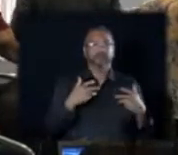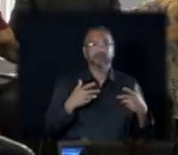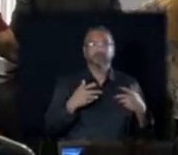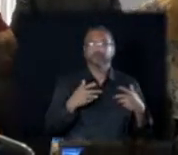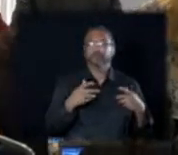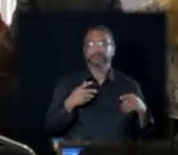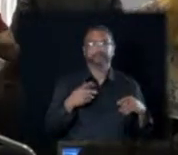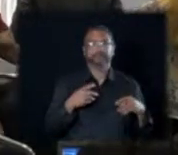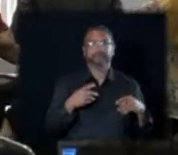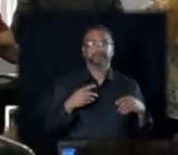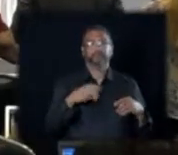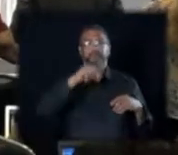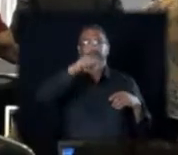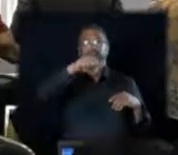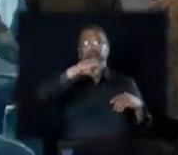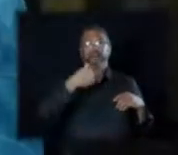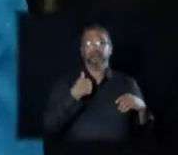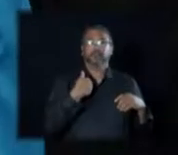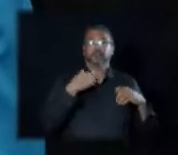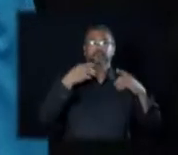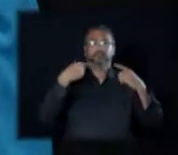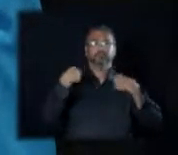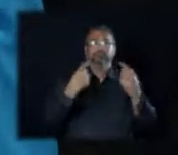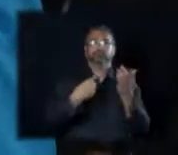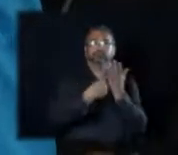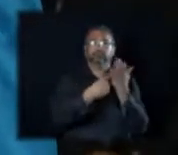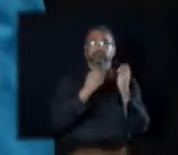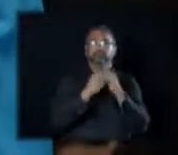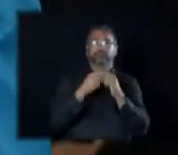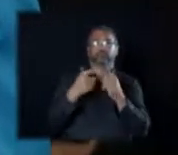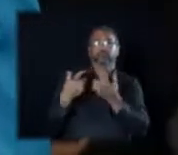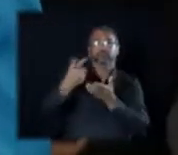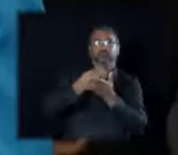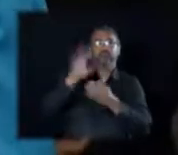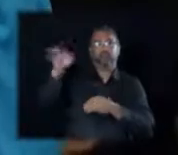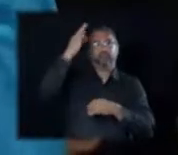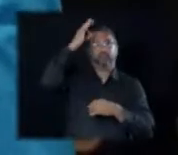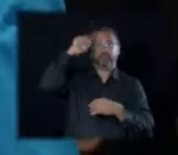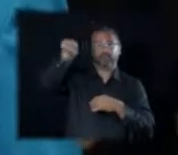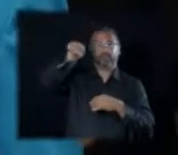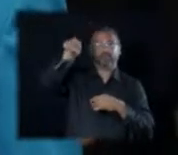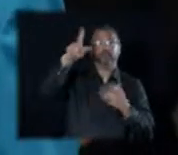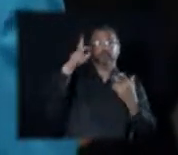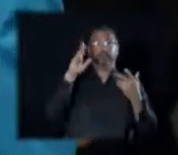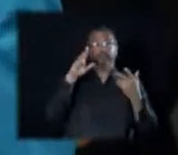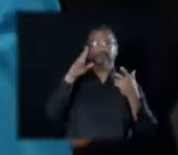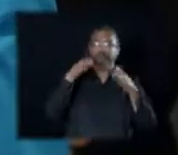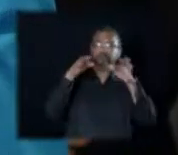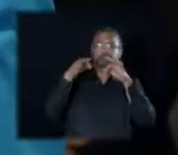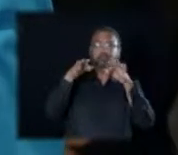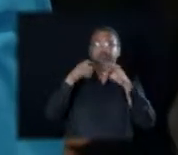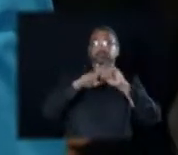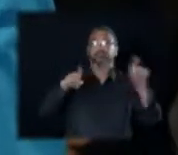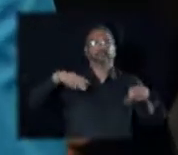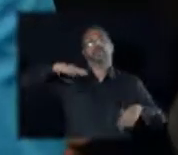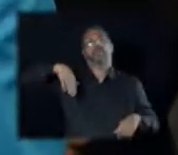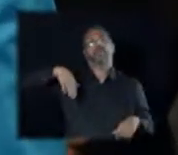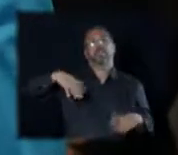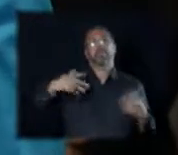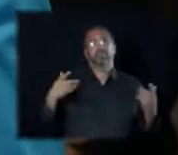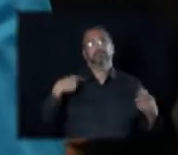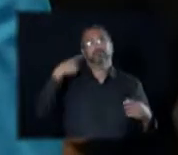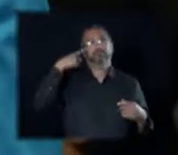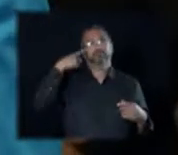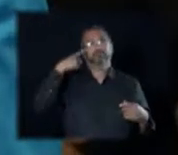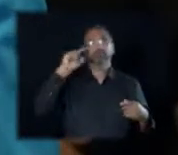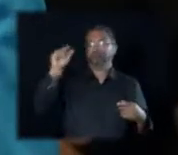Natalie, te quieren hacer la foto. Hemos estado en consulta con el Tesoro Federal acerca de la política